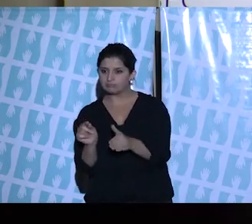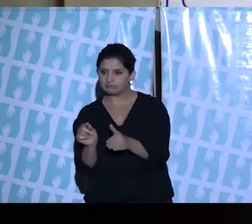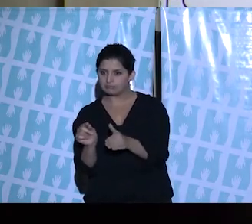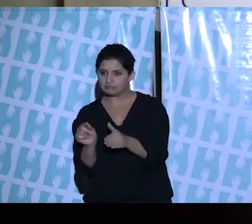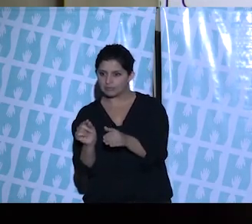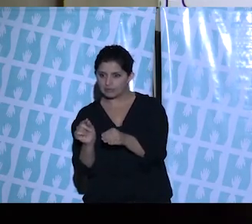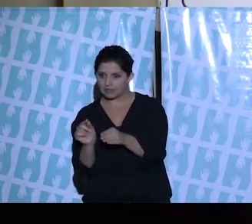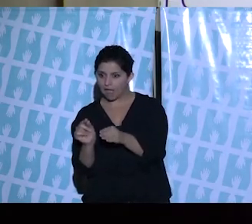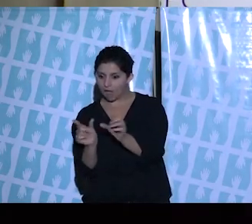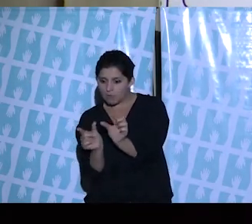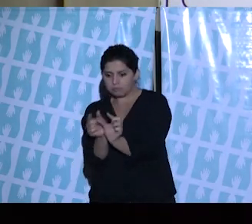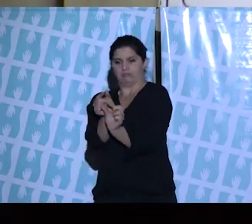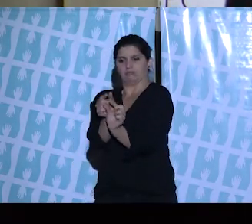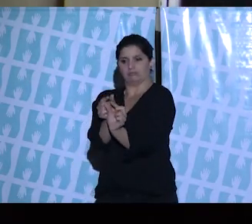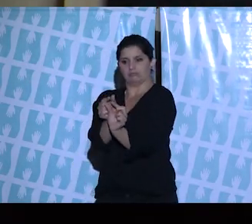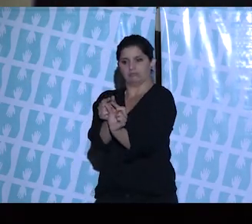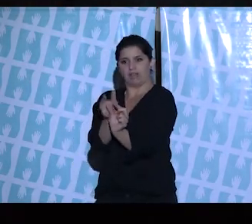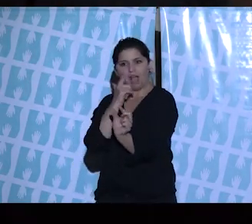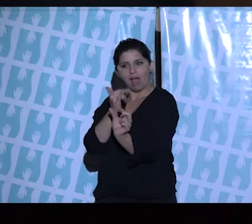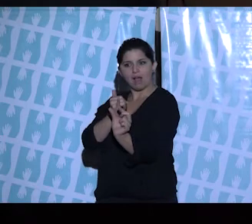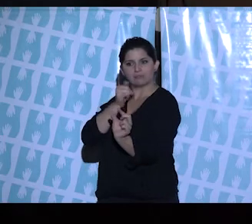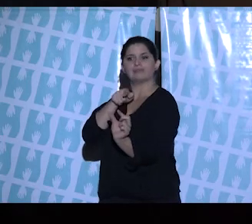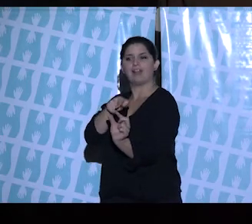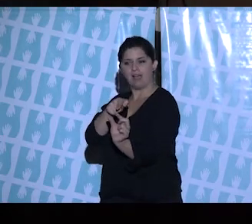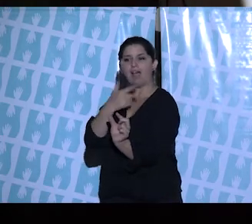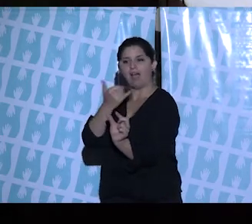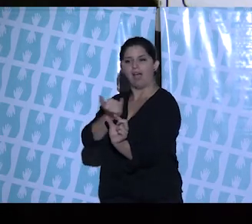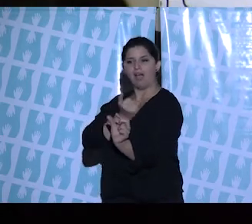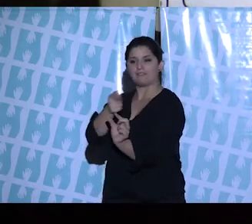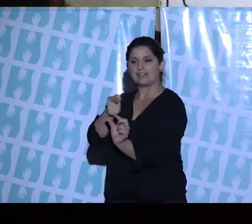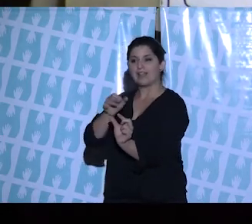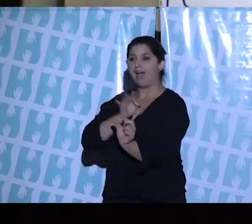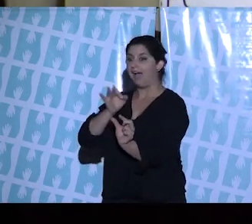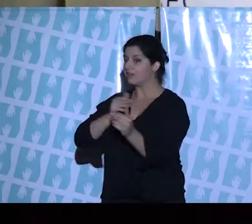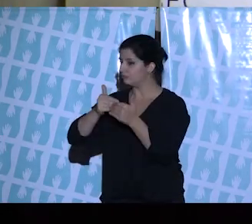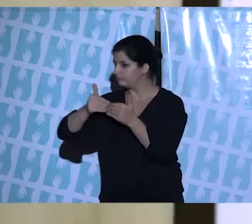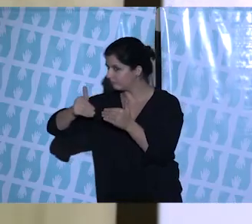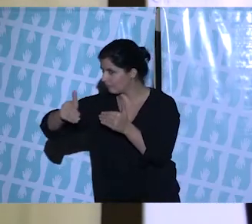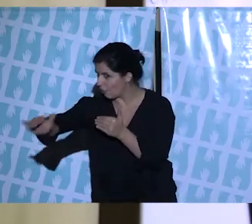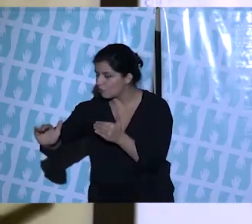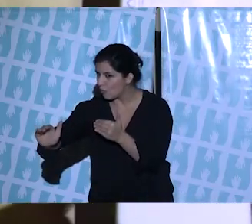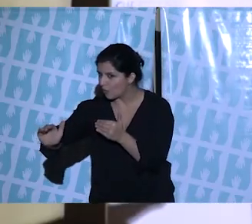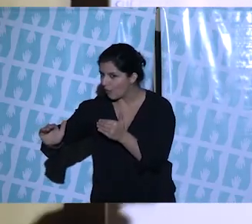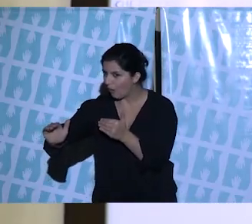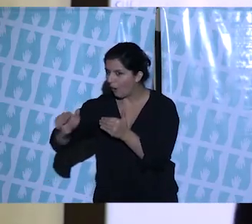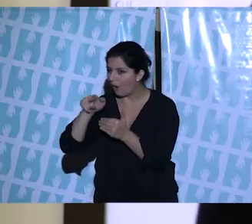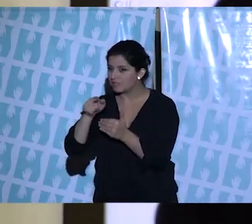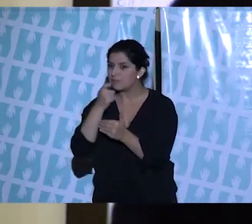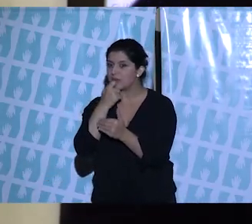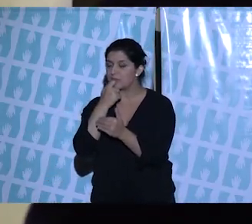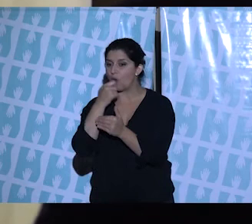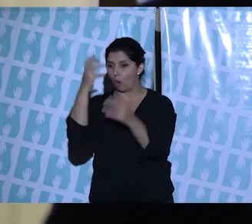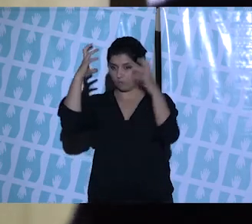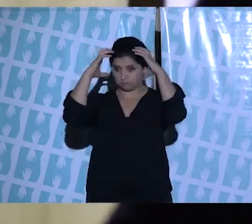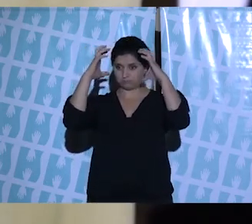menos cantidad. Y eso me está diciendo que en años por venir, si eso está en el lado izquierdo